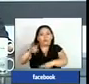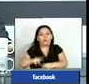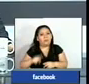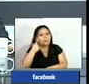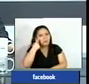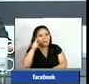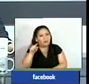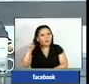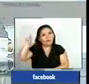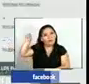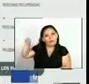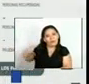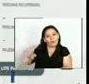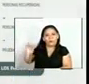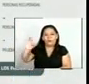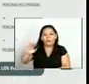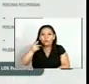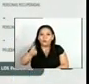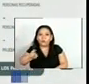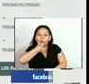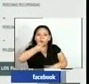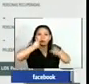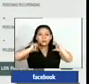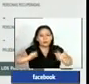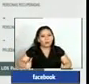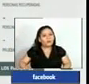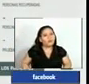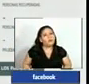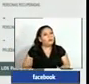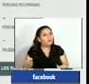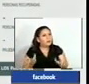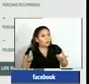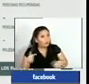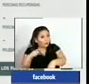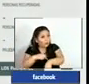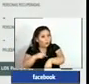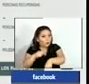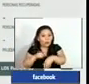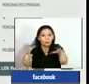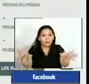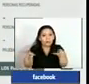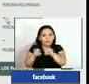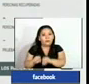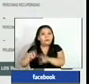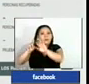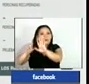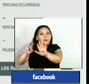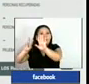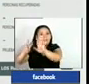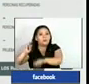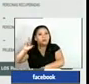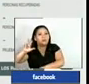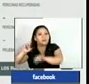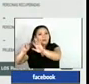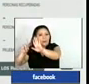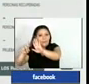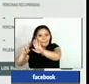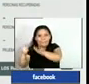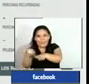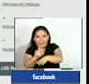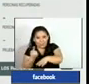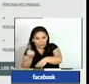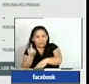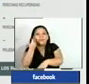revisemos la página oficial, cuáles son los datos que se manejan a esta hora. Un total global de 6,736 casos